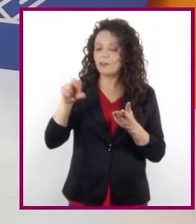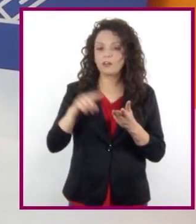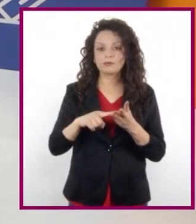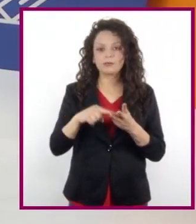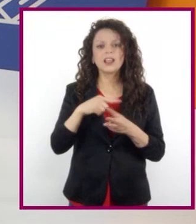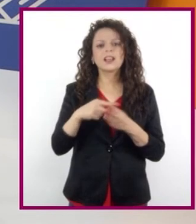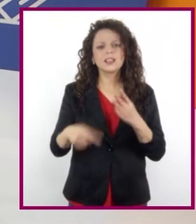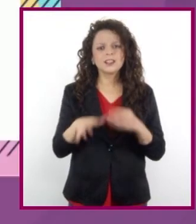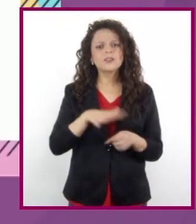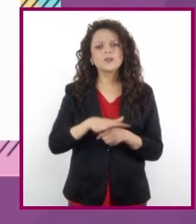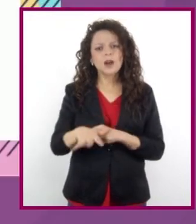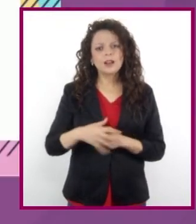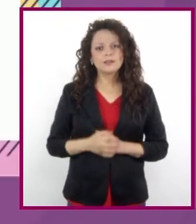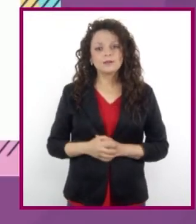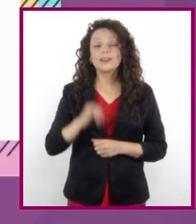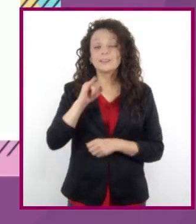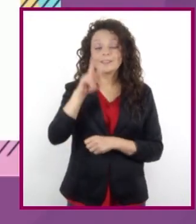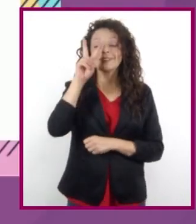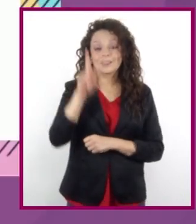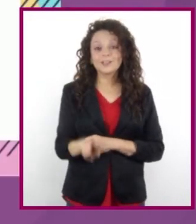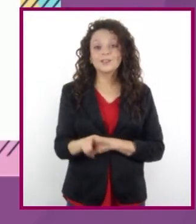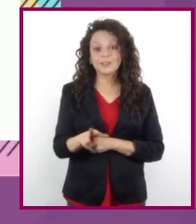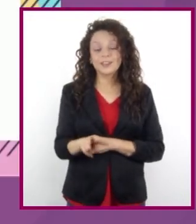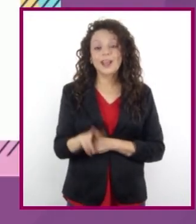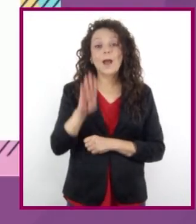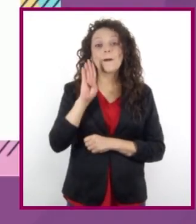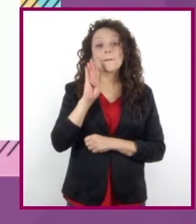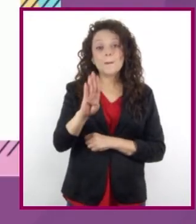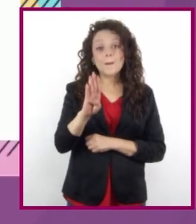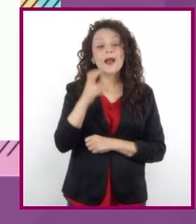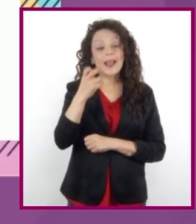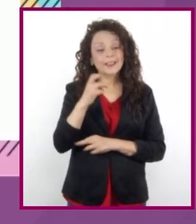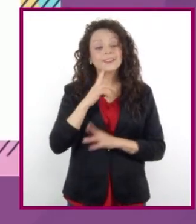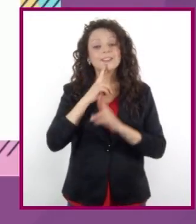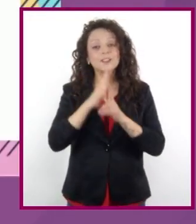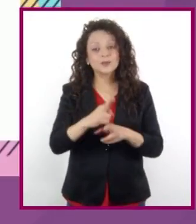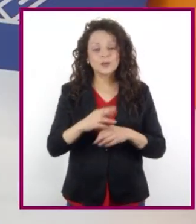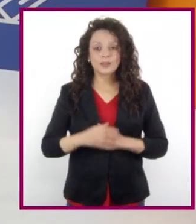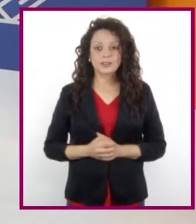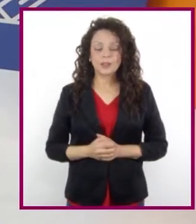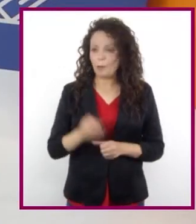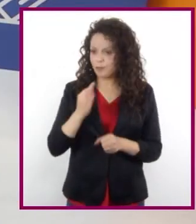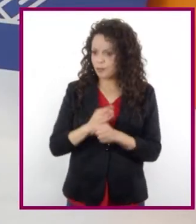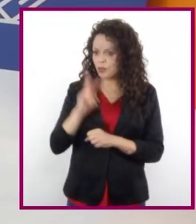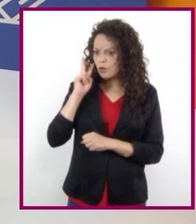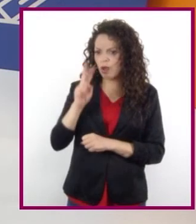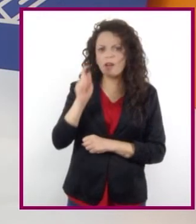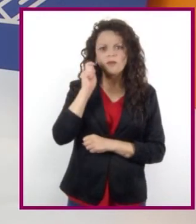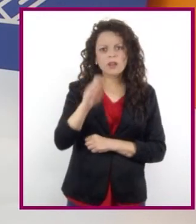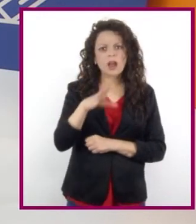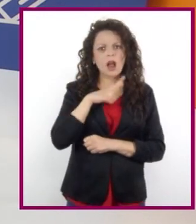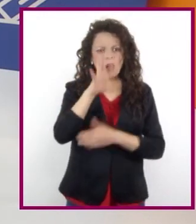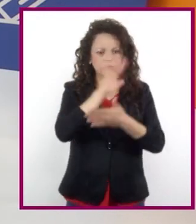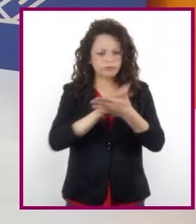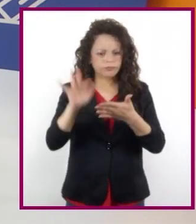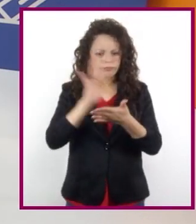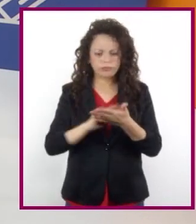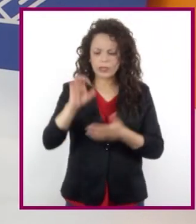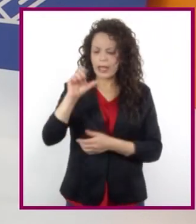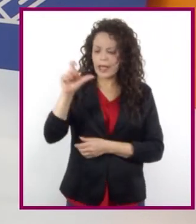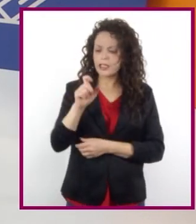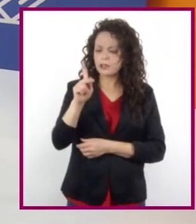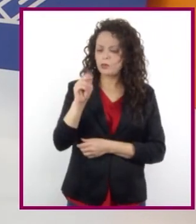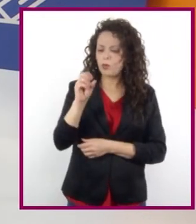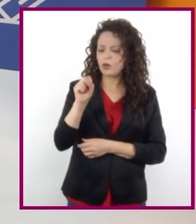Efectivamente, la respuesta correcta es la opción B. A continuación, se mostrarán fragmentos de textos expositivos que hacen uso de